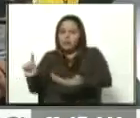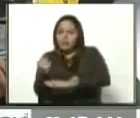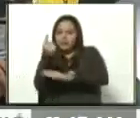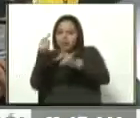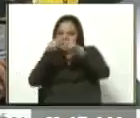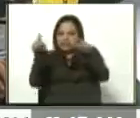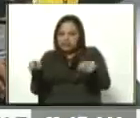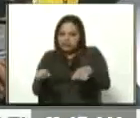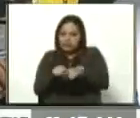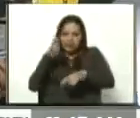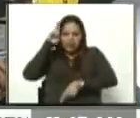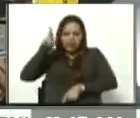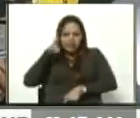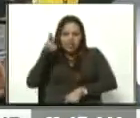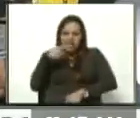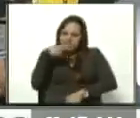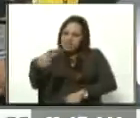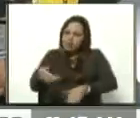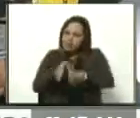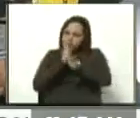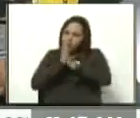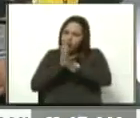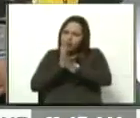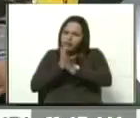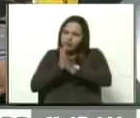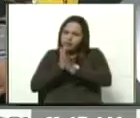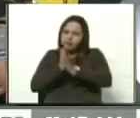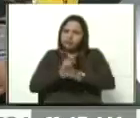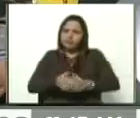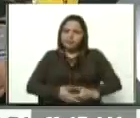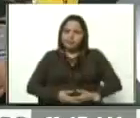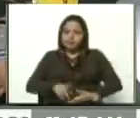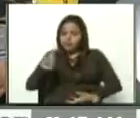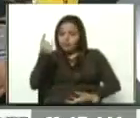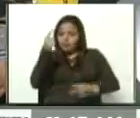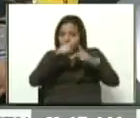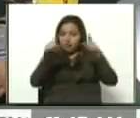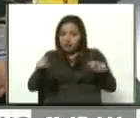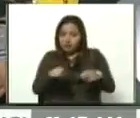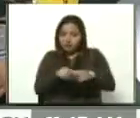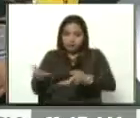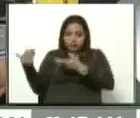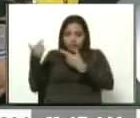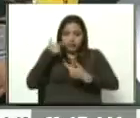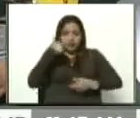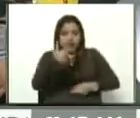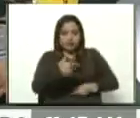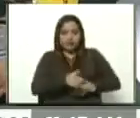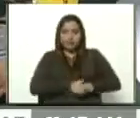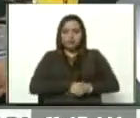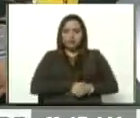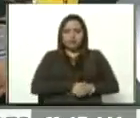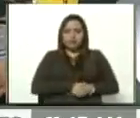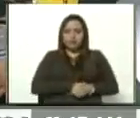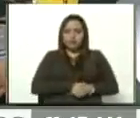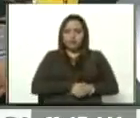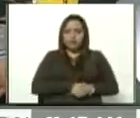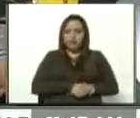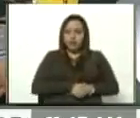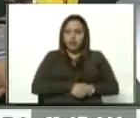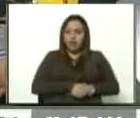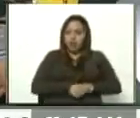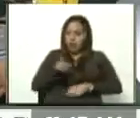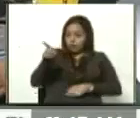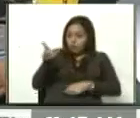nuestro invitado para que nos diga en materia, por ejemplo, fíjense esta lámina que ha publicado Interlace. Dice así, ¿qué confía, usted confía o